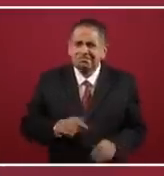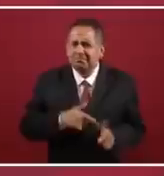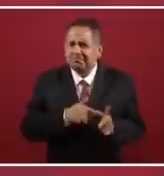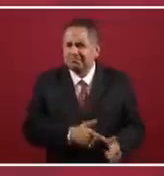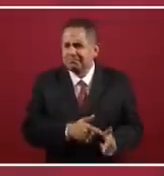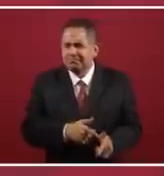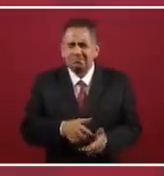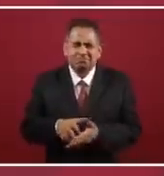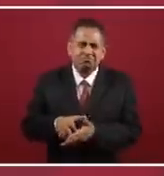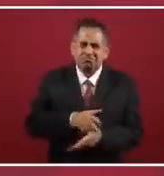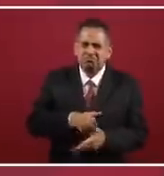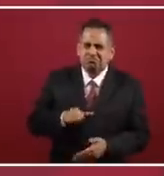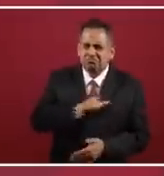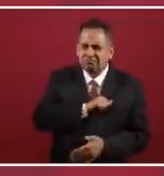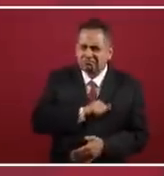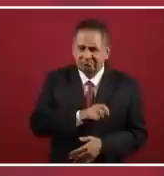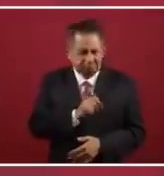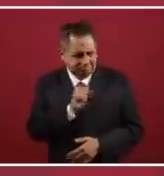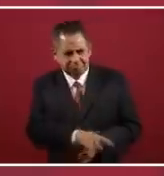mezquina?